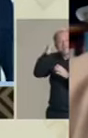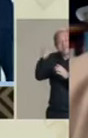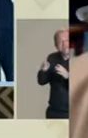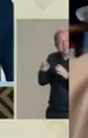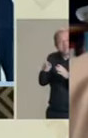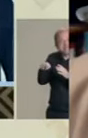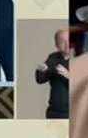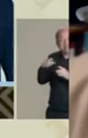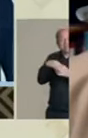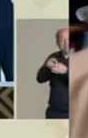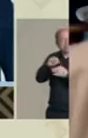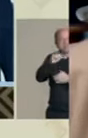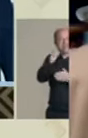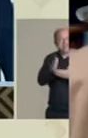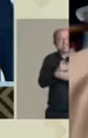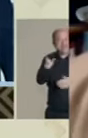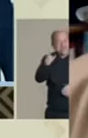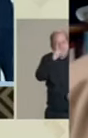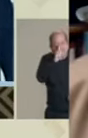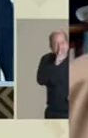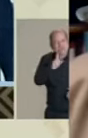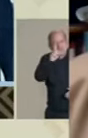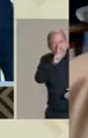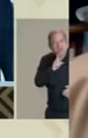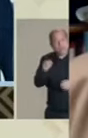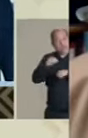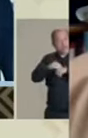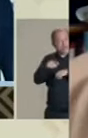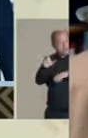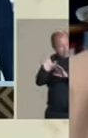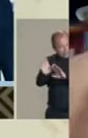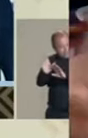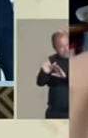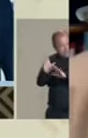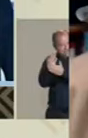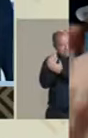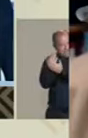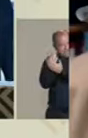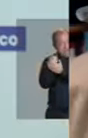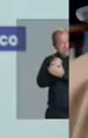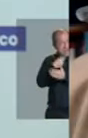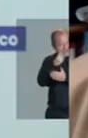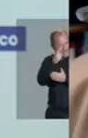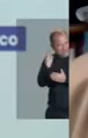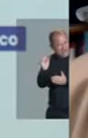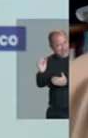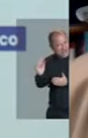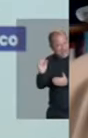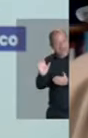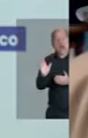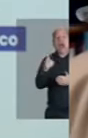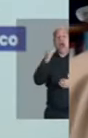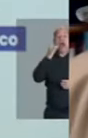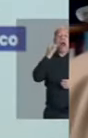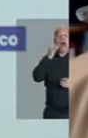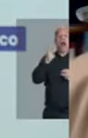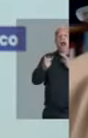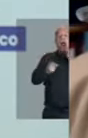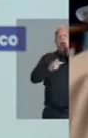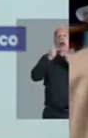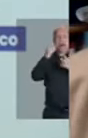yo resaltaría también el papel del aspirante de Movimiento Ciudadano, que lanzó pues también